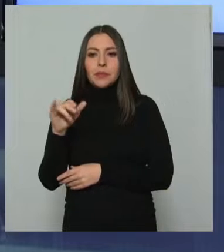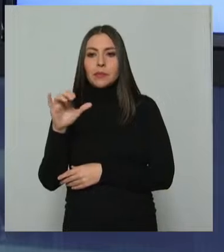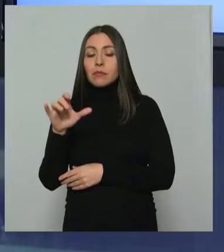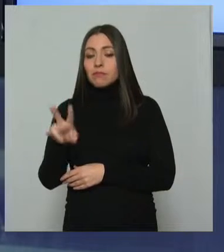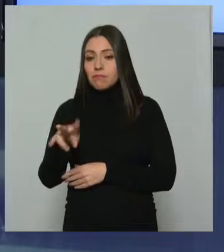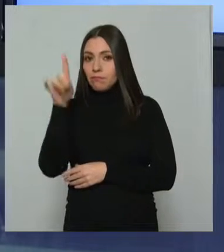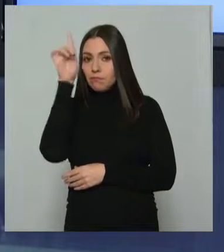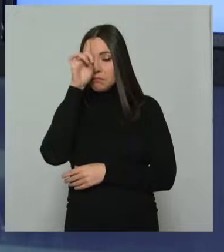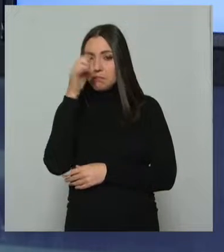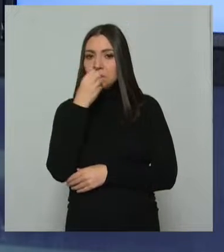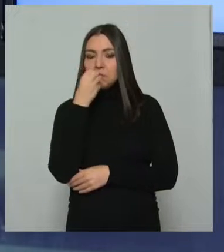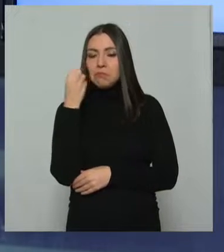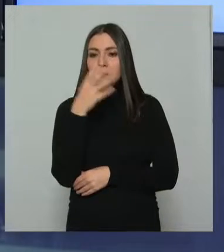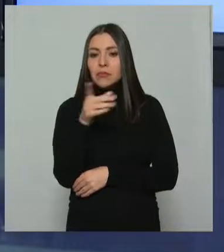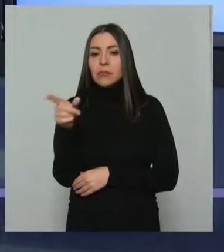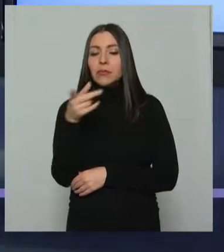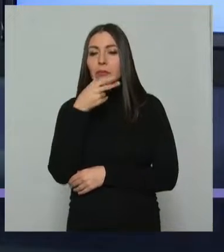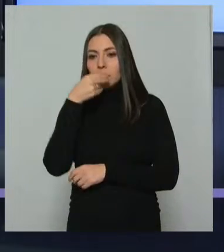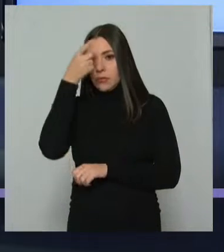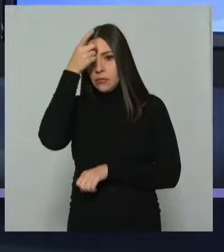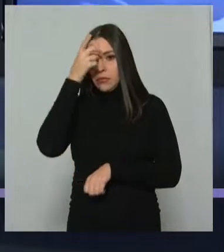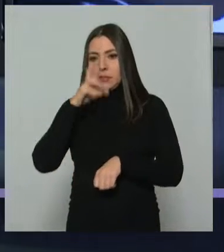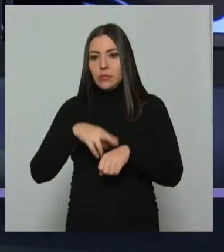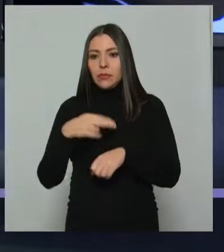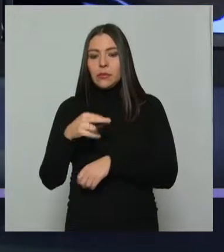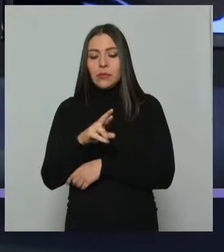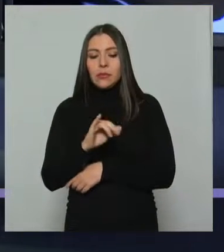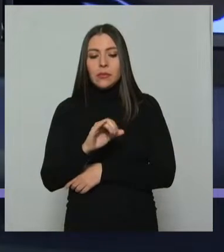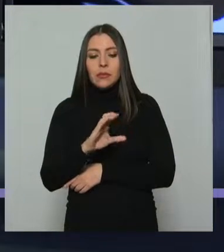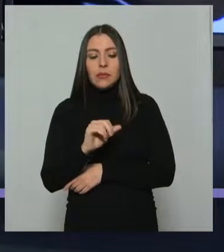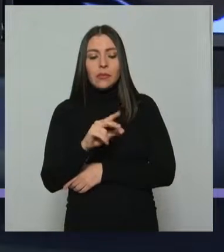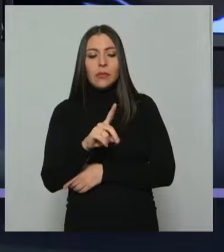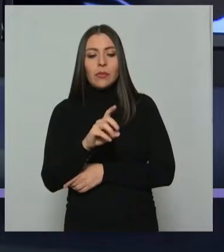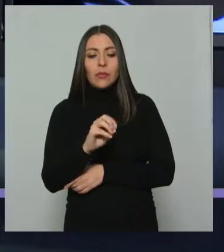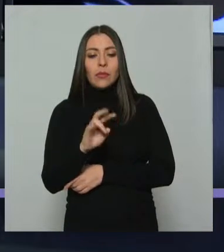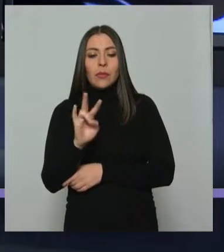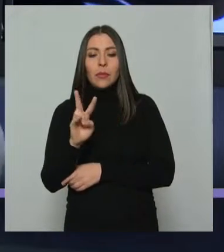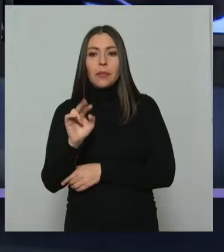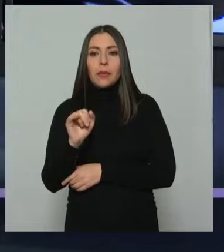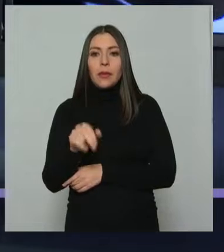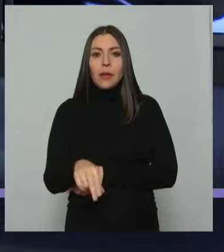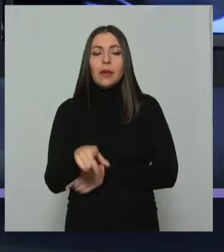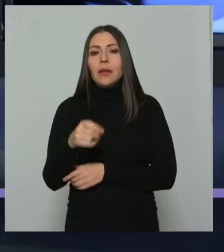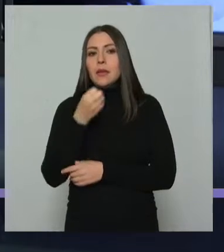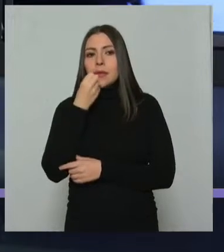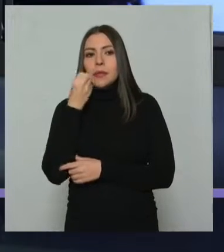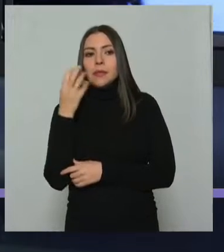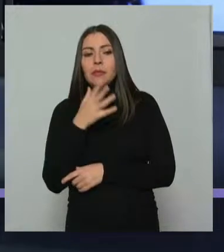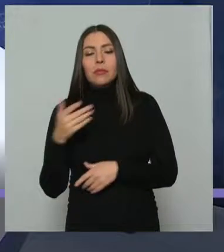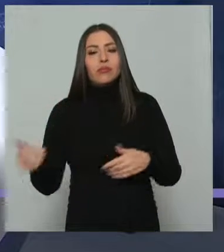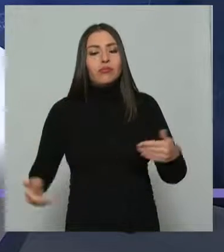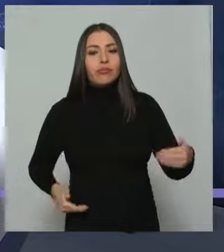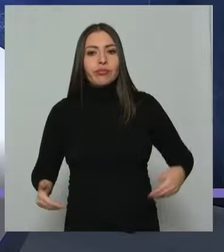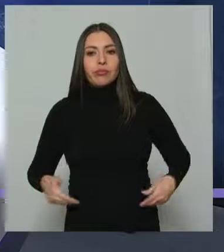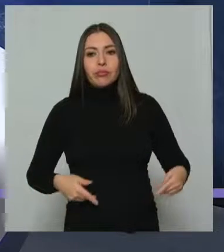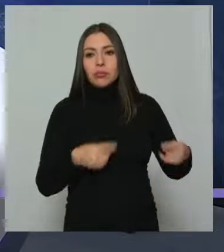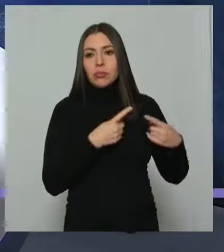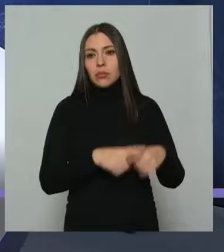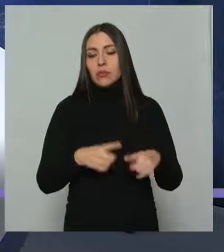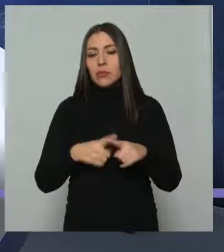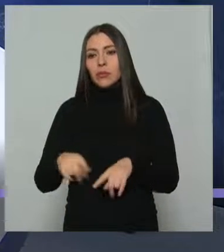el director, que es Ricardo Iván López García, nos ha sorprendido con sus puestas en escena en